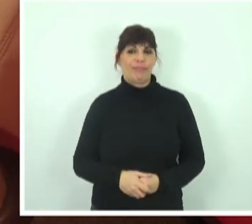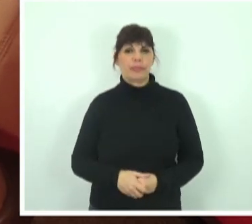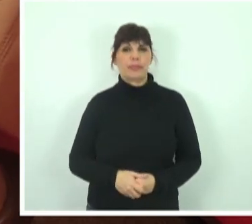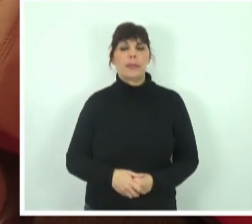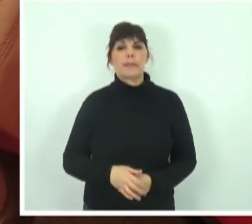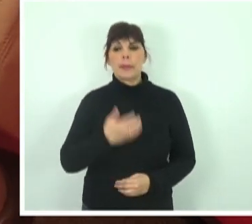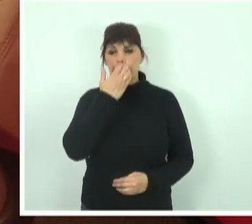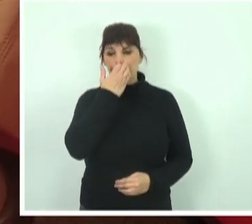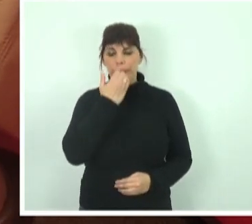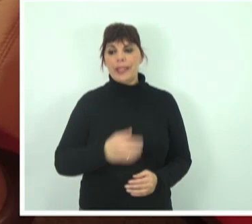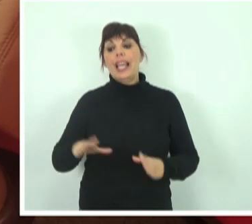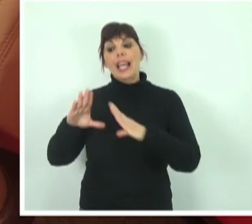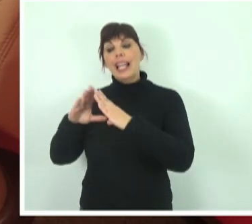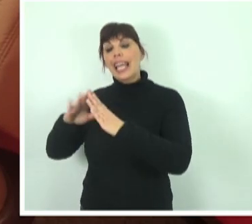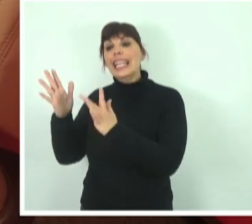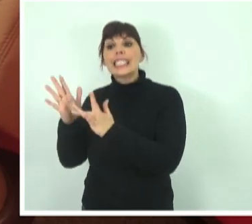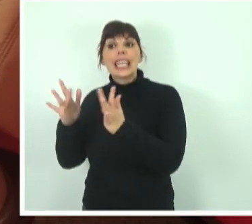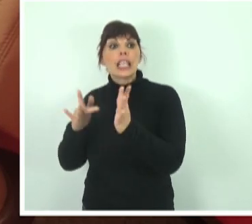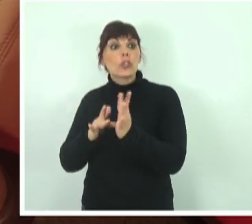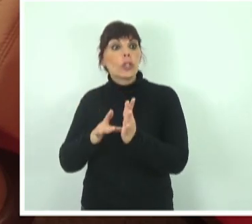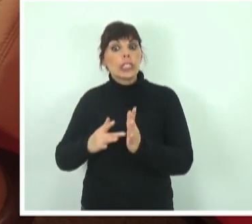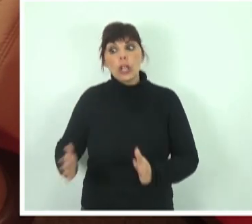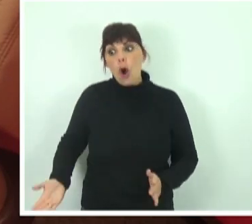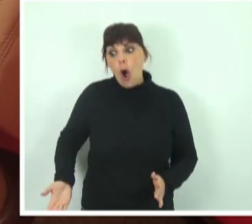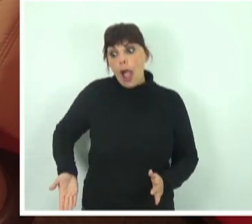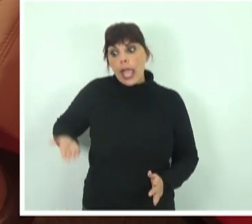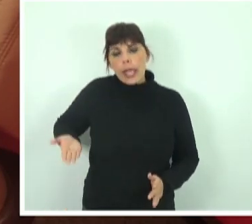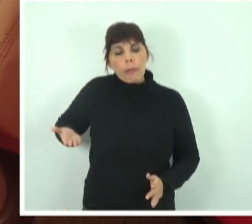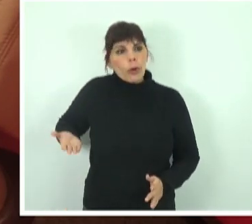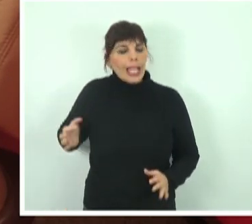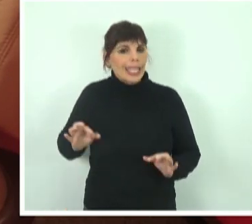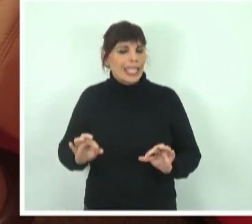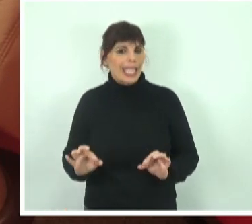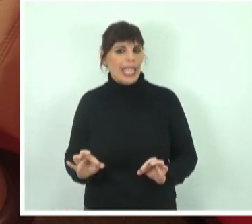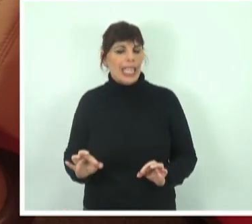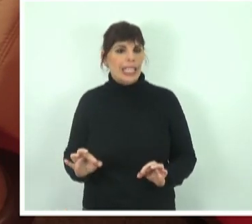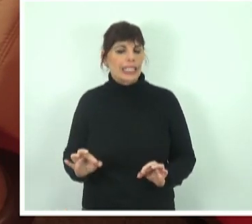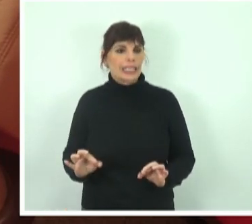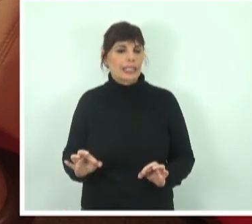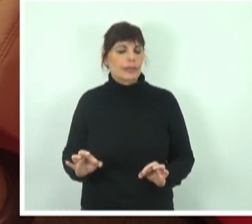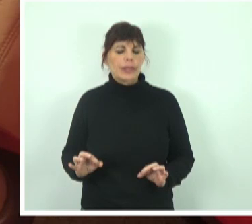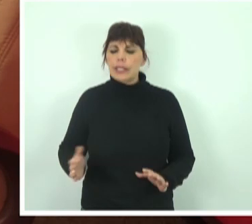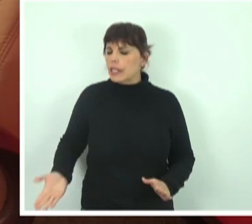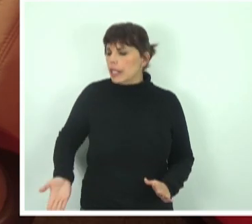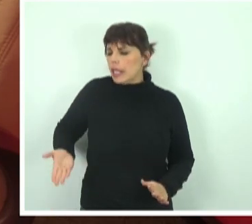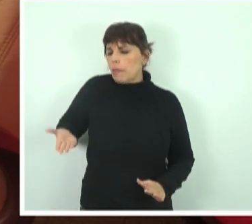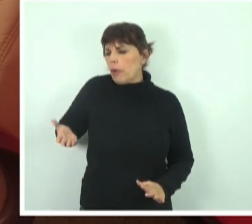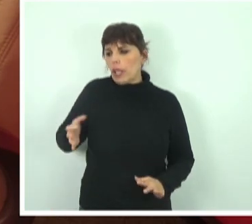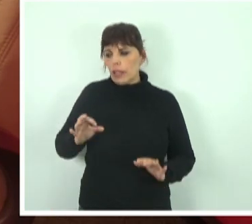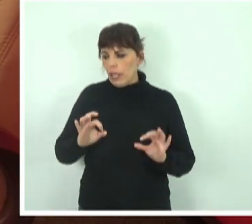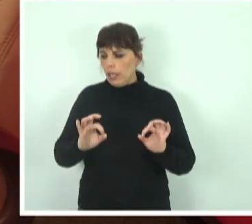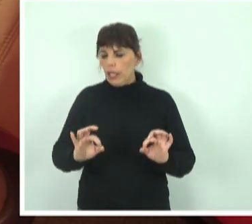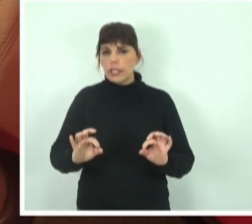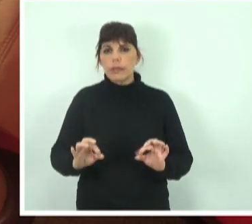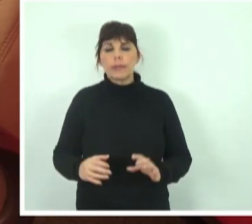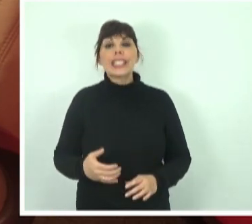La iglesia de Jesucristo es de suma importancia. Absoluta suma importancia.